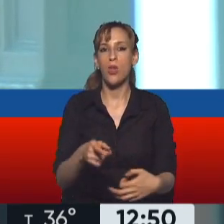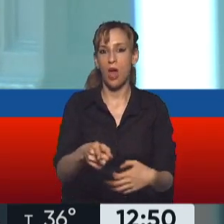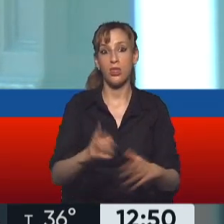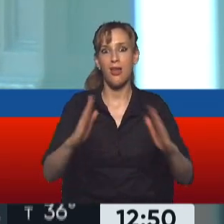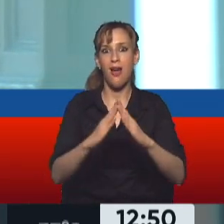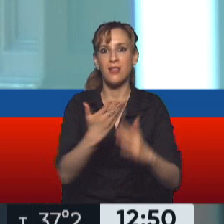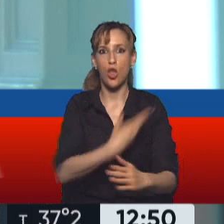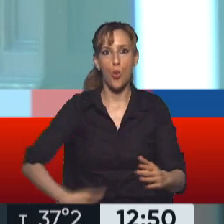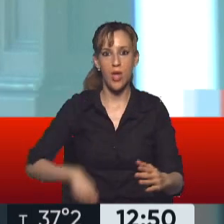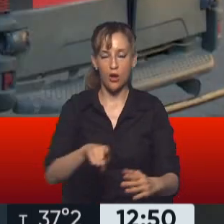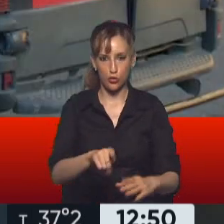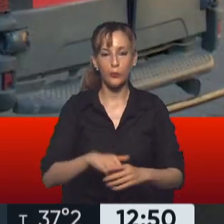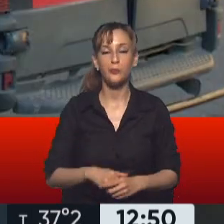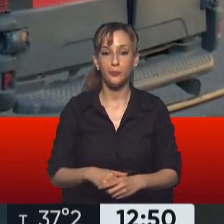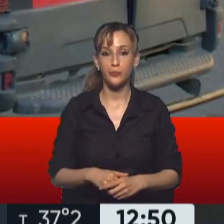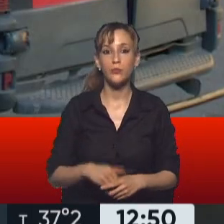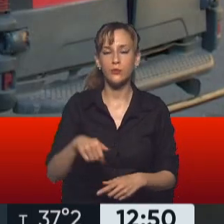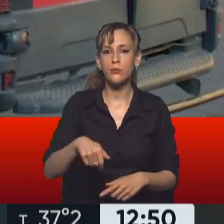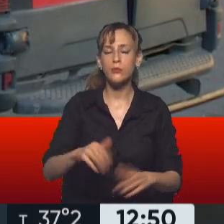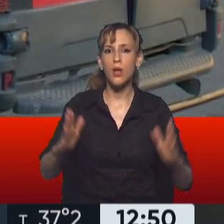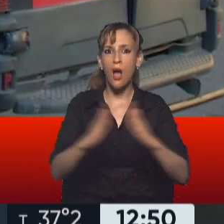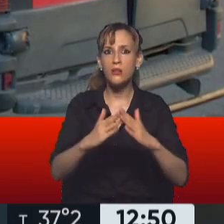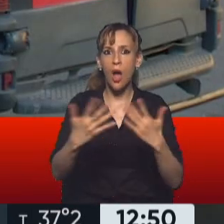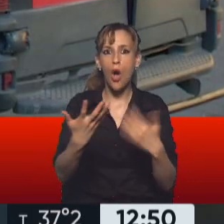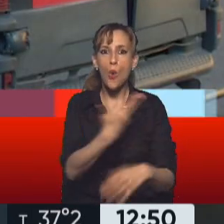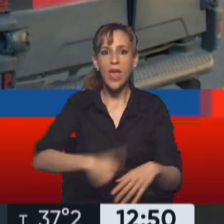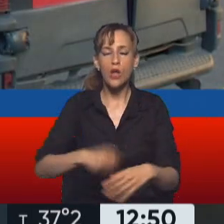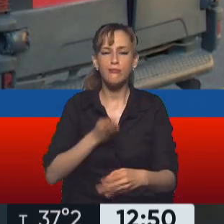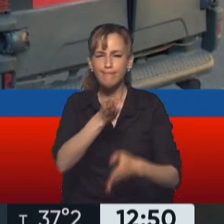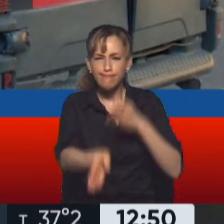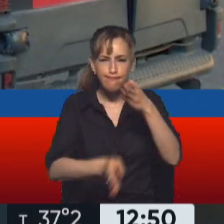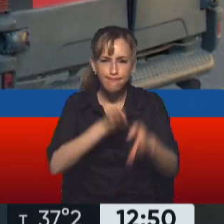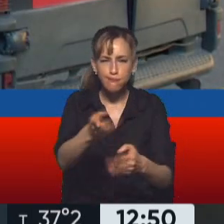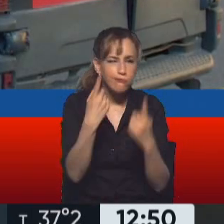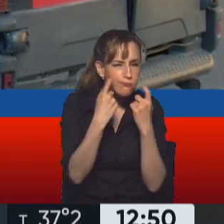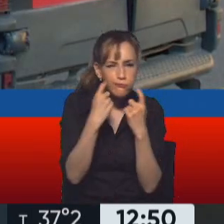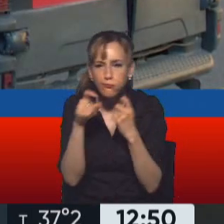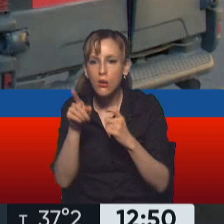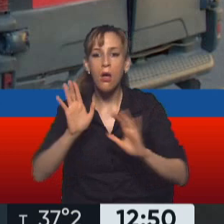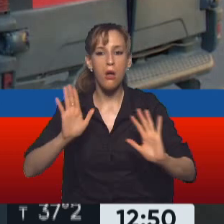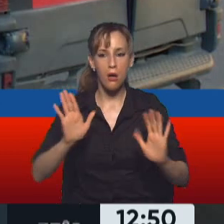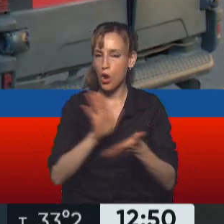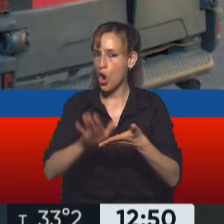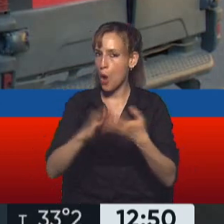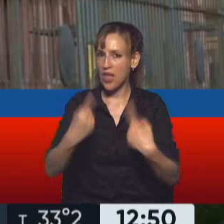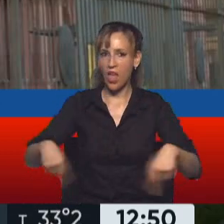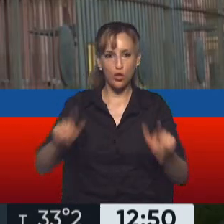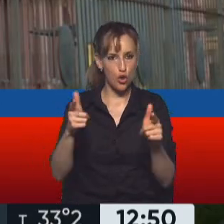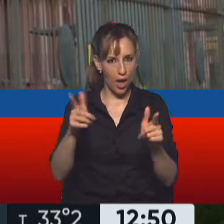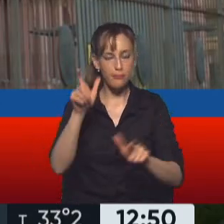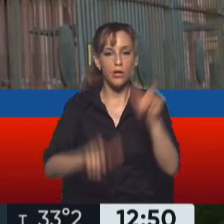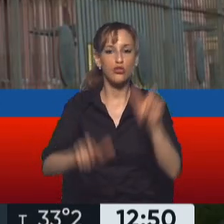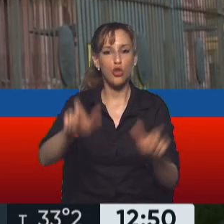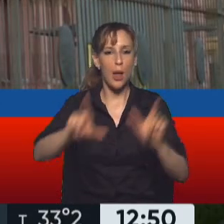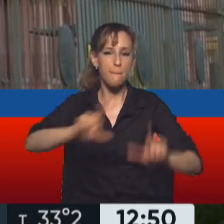Gobierno. Se realizó una exhaustiva recorrida por todo el edificio y el perímetro sin ninguna novedad. No se evacuó al